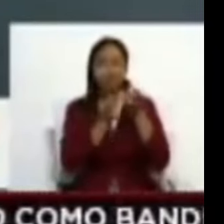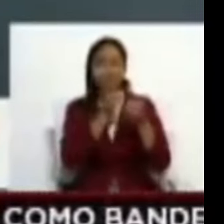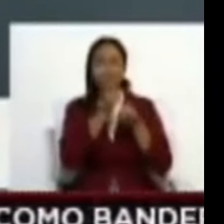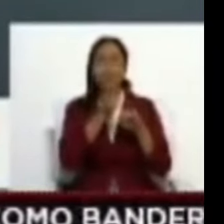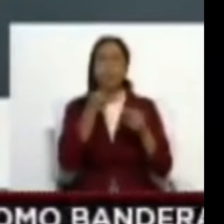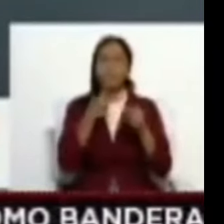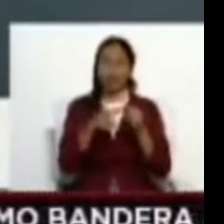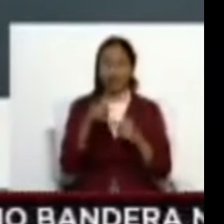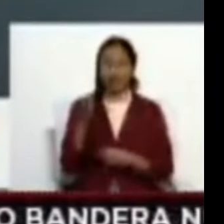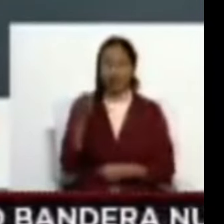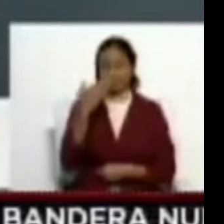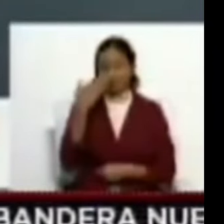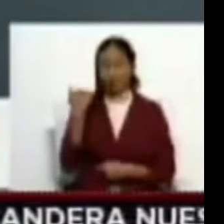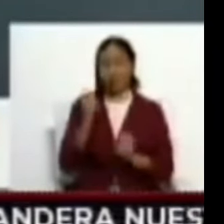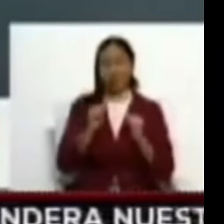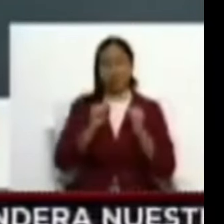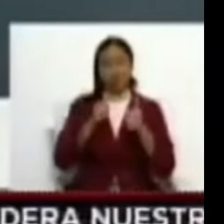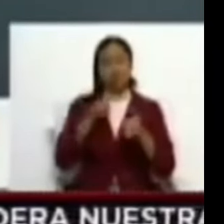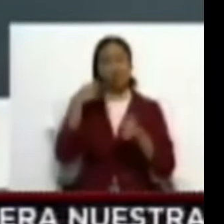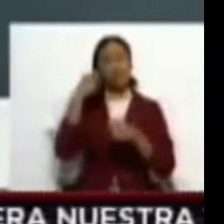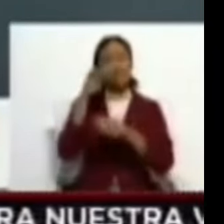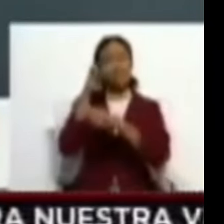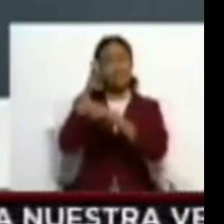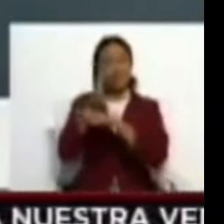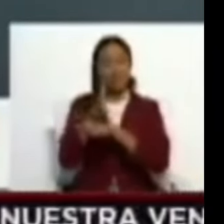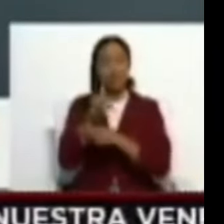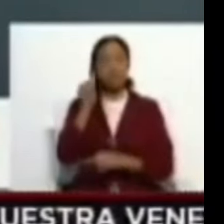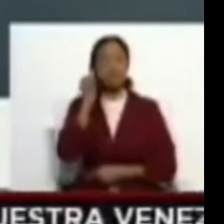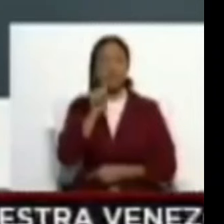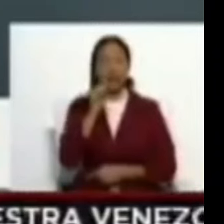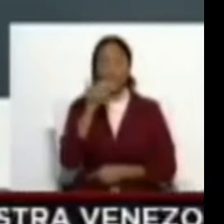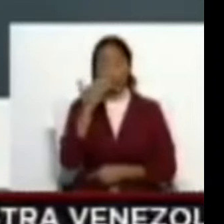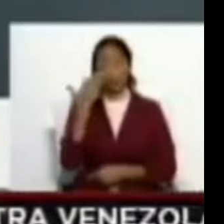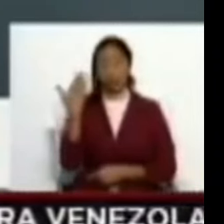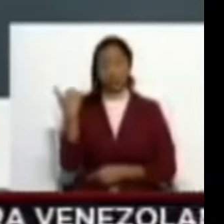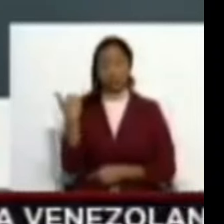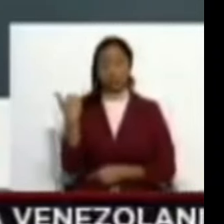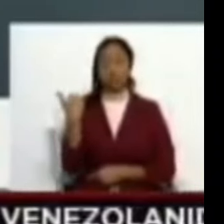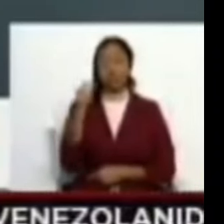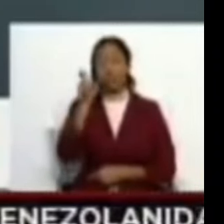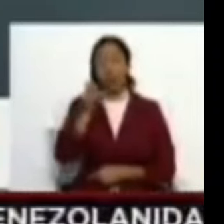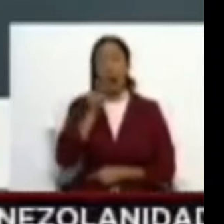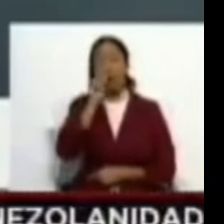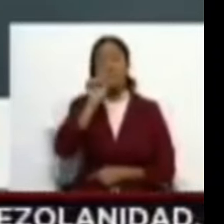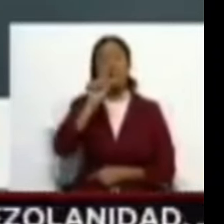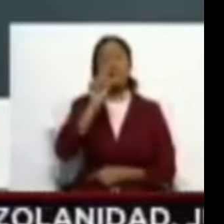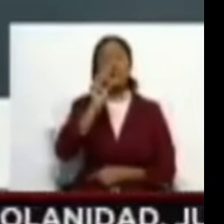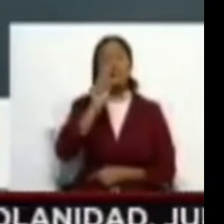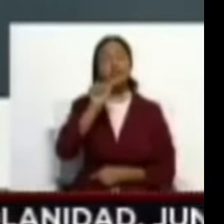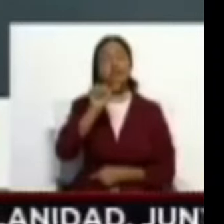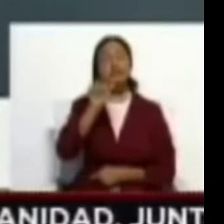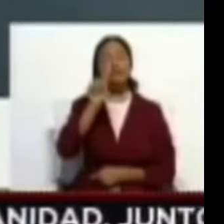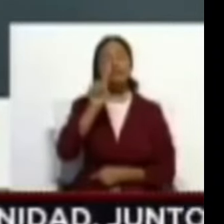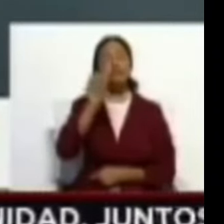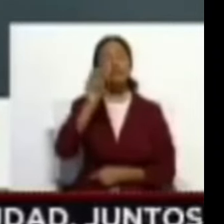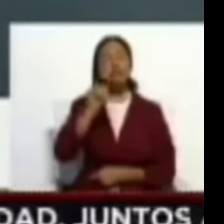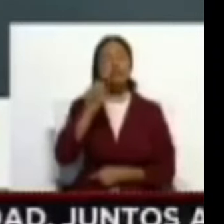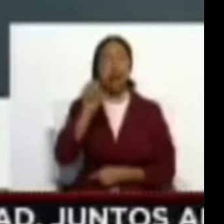ese comienzo que mostré allí del sábado pasado por Samar López, que era, repito, una especie